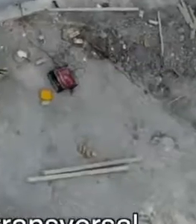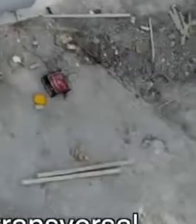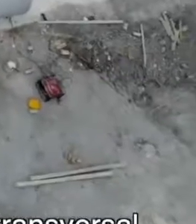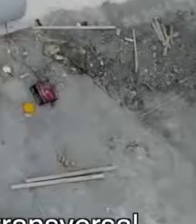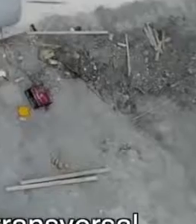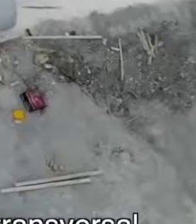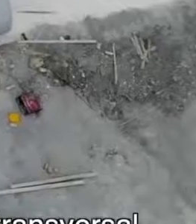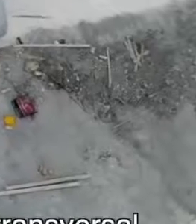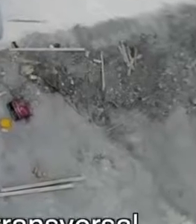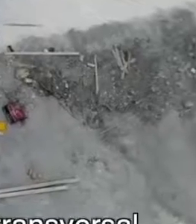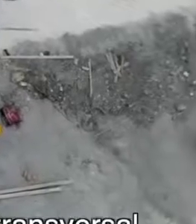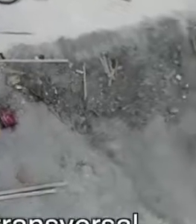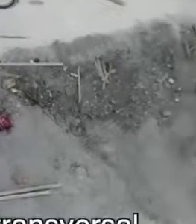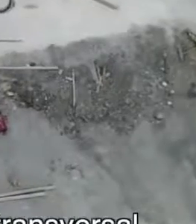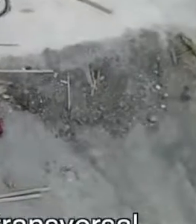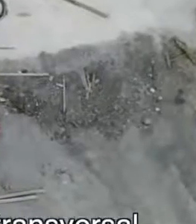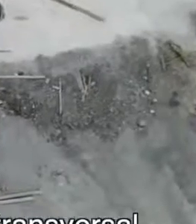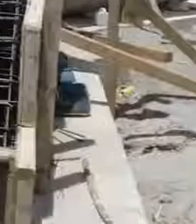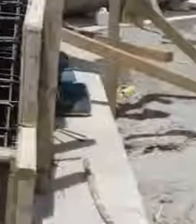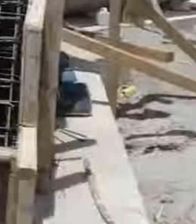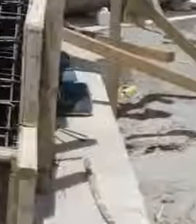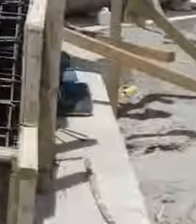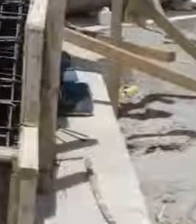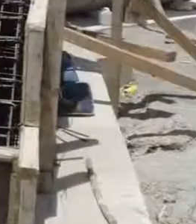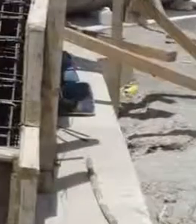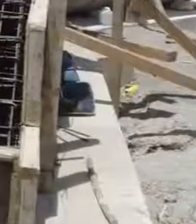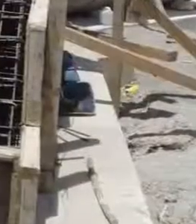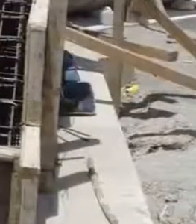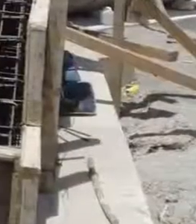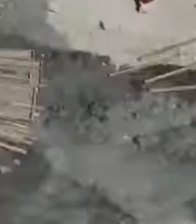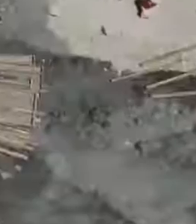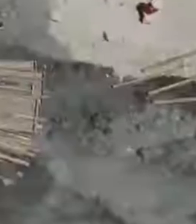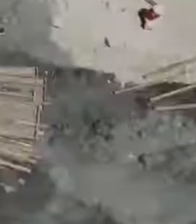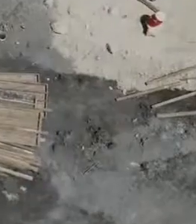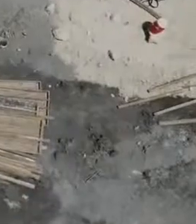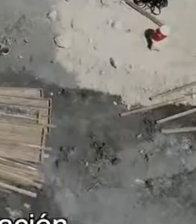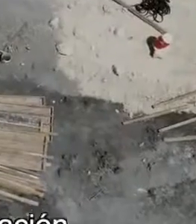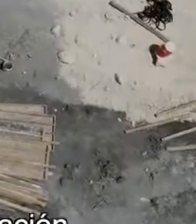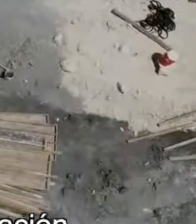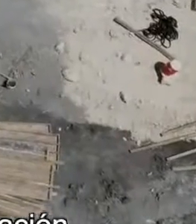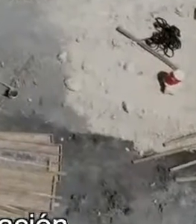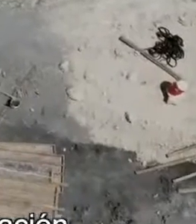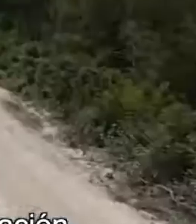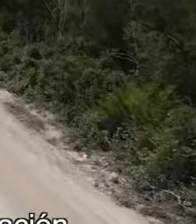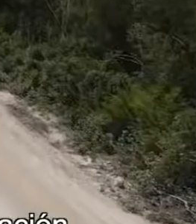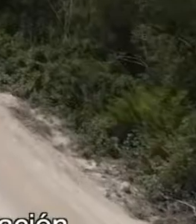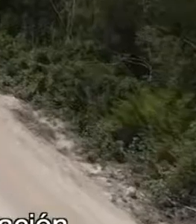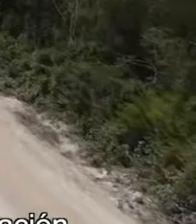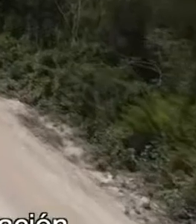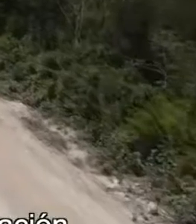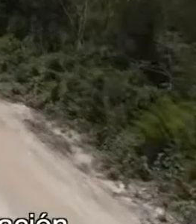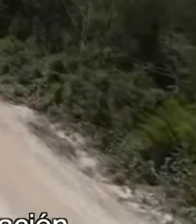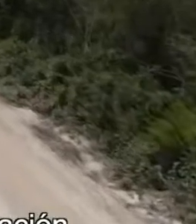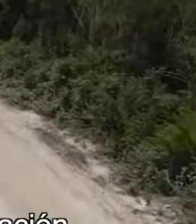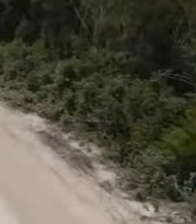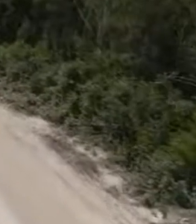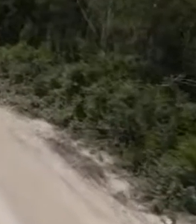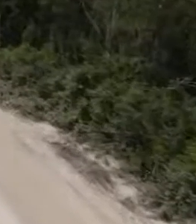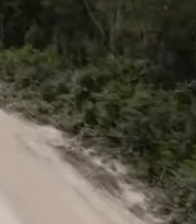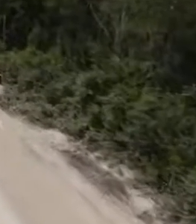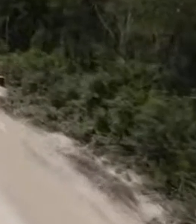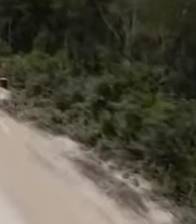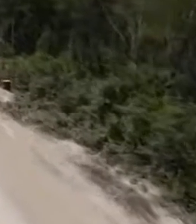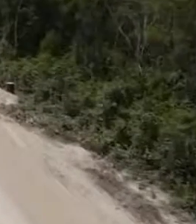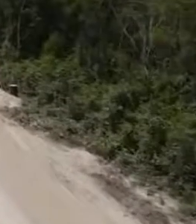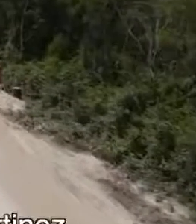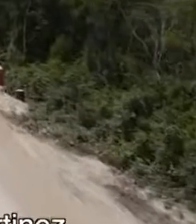2 continúan las obras de drenaje transversal para evitar inundaciones en las vías. También avanzan los trabajos de conformación y